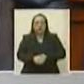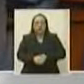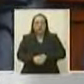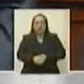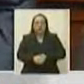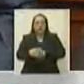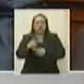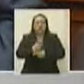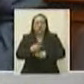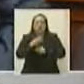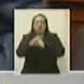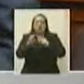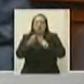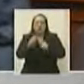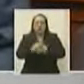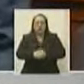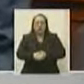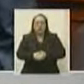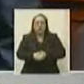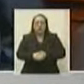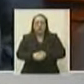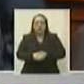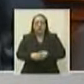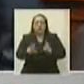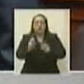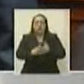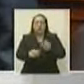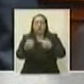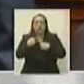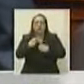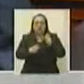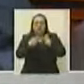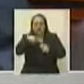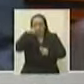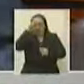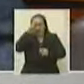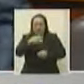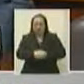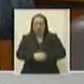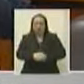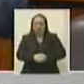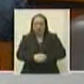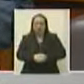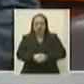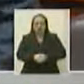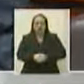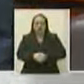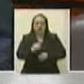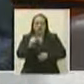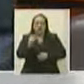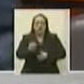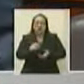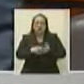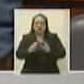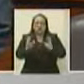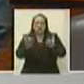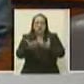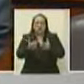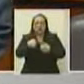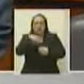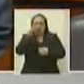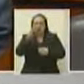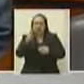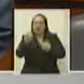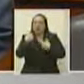La seguridad ciudadana es un tema que compete a todos los peruanos y obviamente compete al Congreso de la